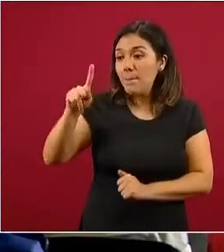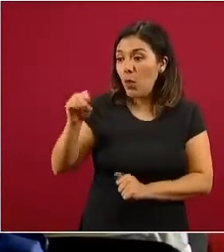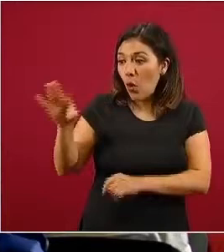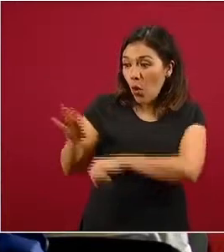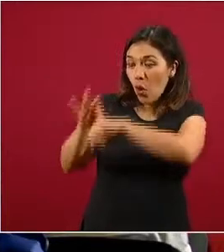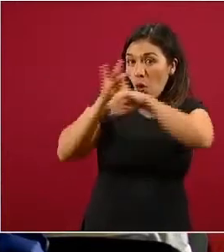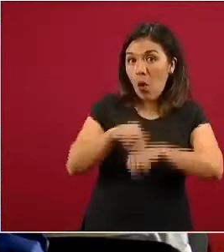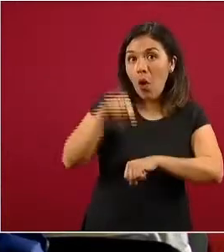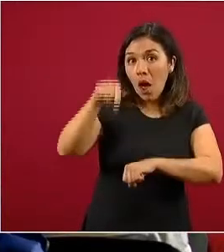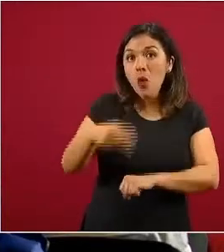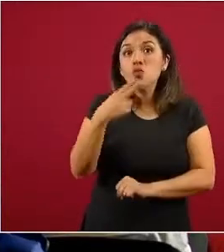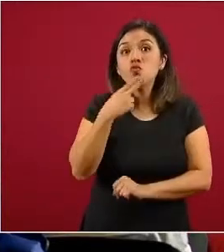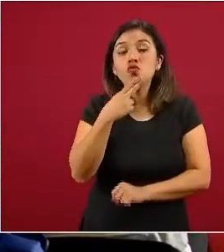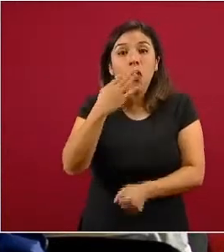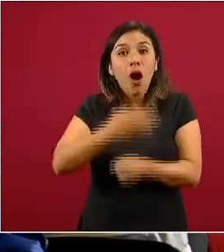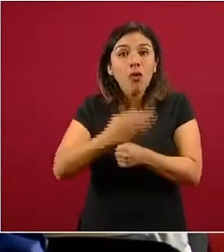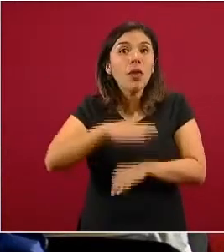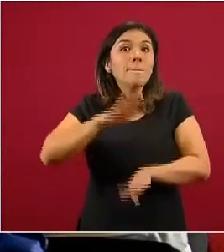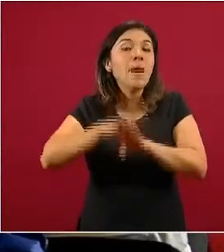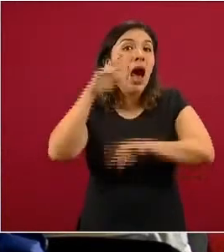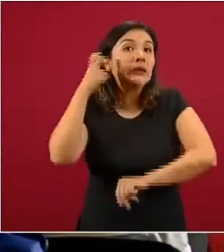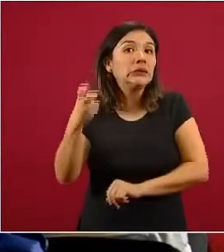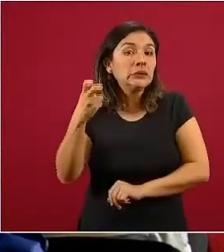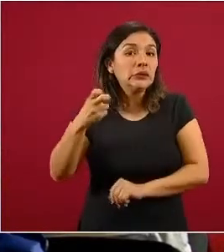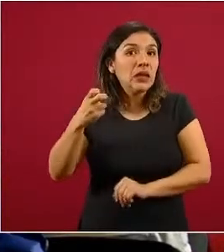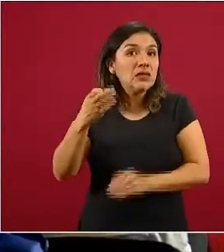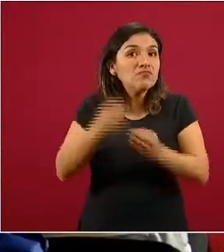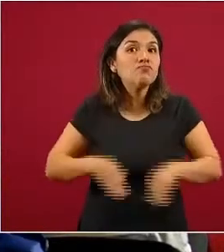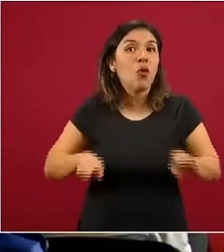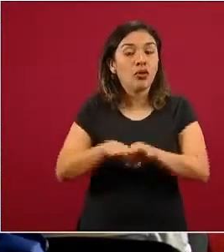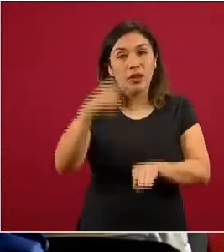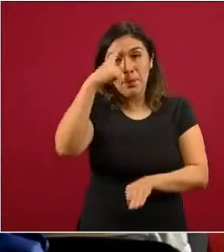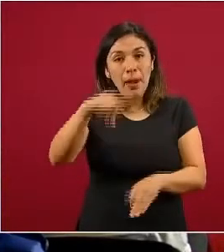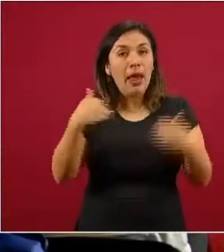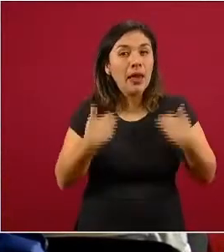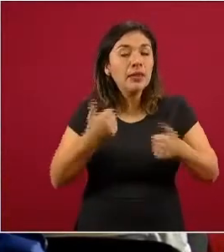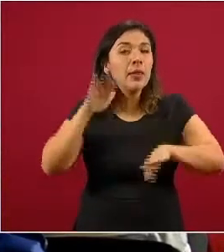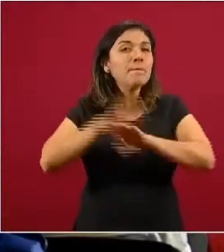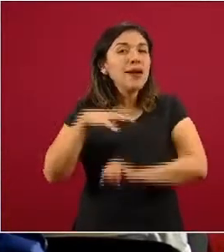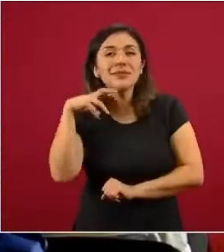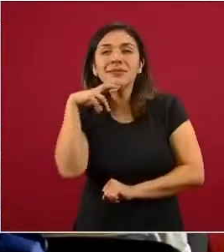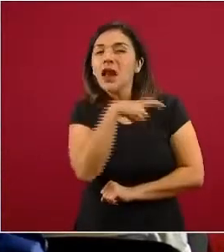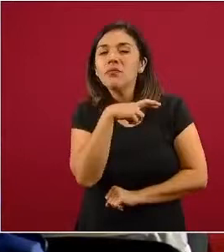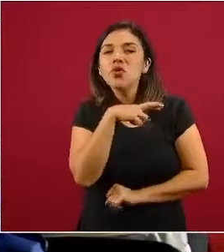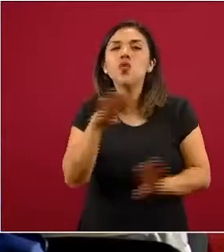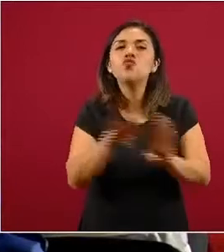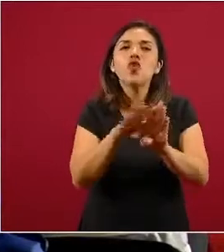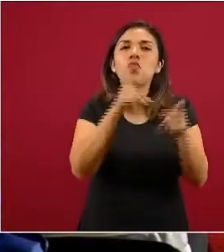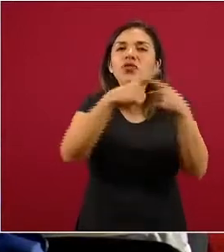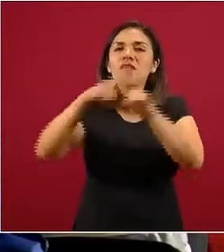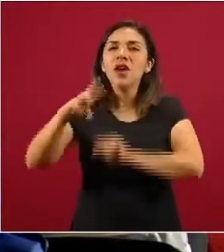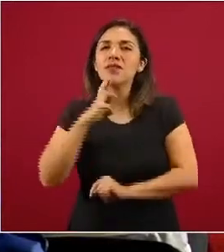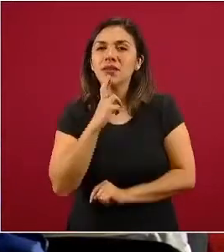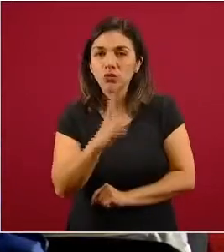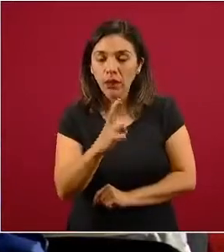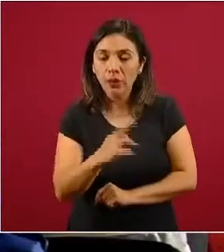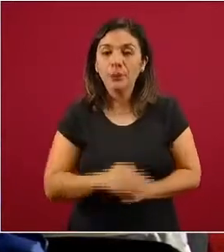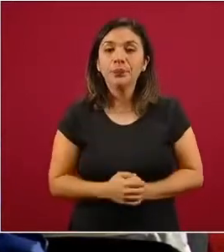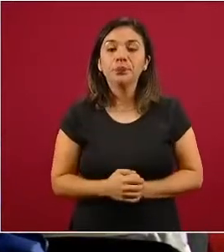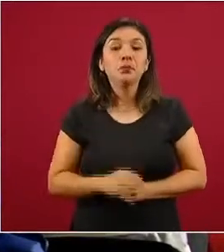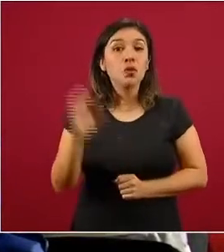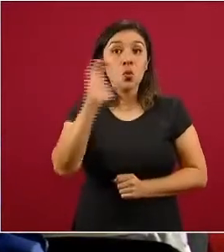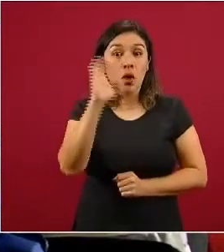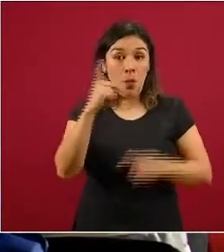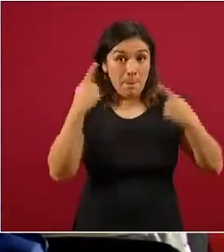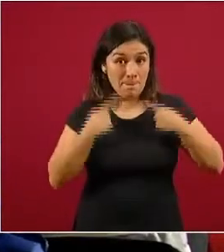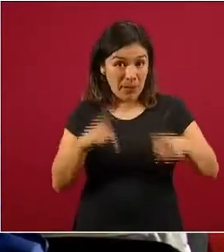de la metodología y el desarrollo gráfico de todas las estimaciones, y con el apoyo muy importante de